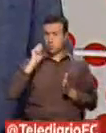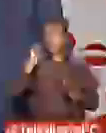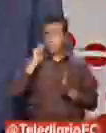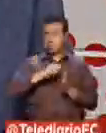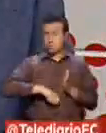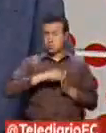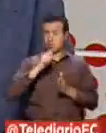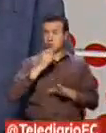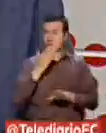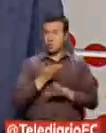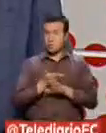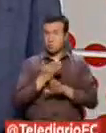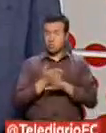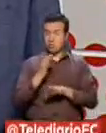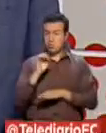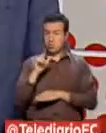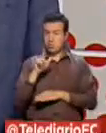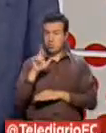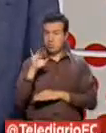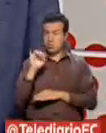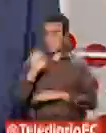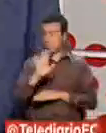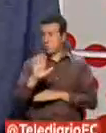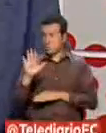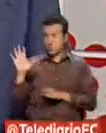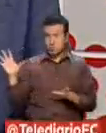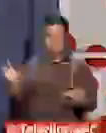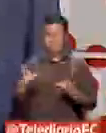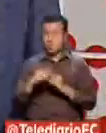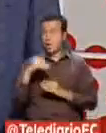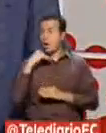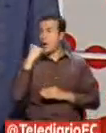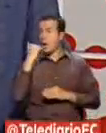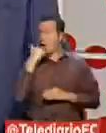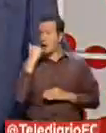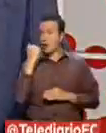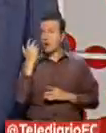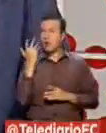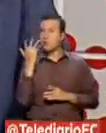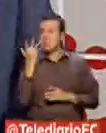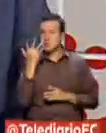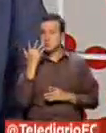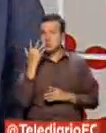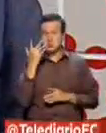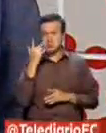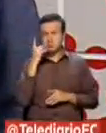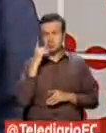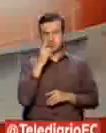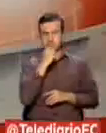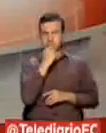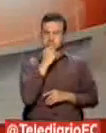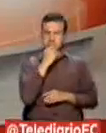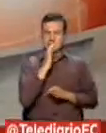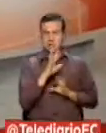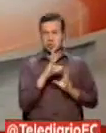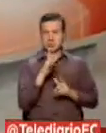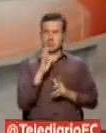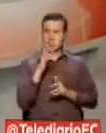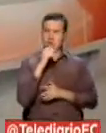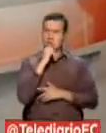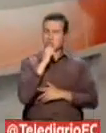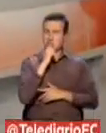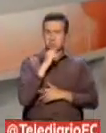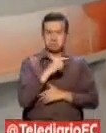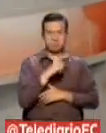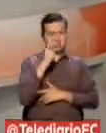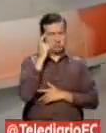la propuesta de Fernando Flores, de alguna manera parecería que no están convencidos o muy convencidos de aquello. Es